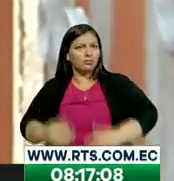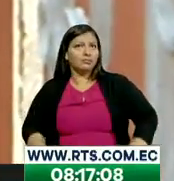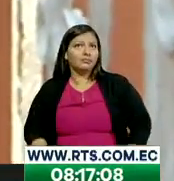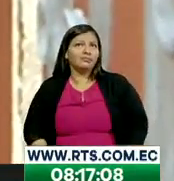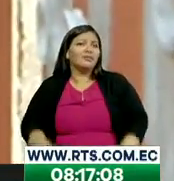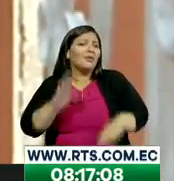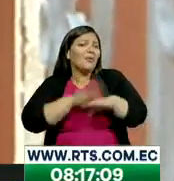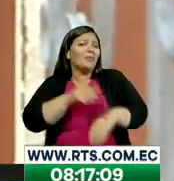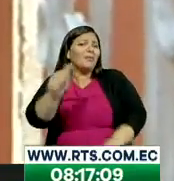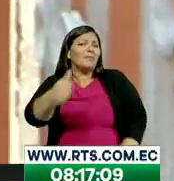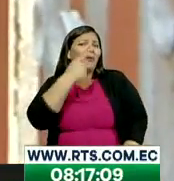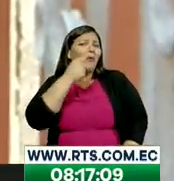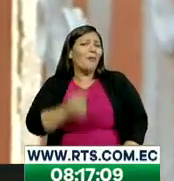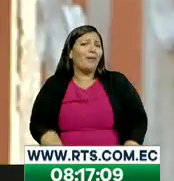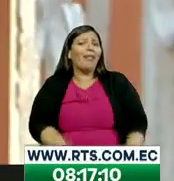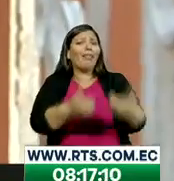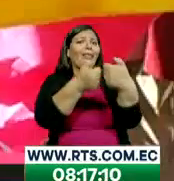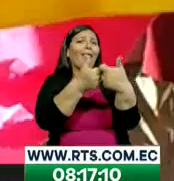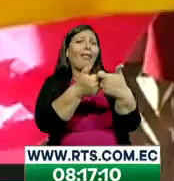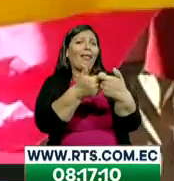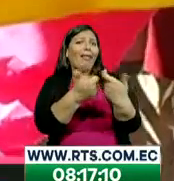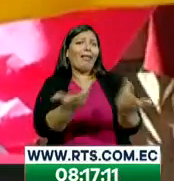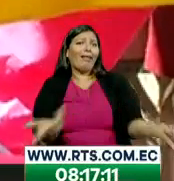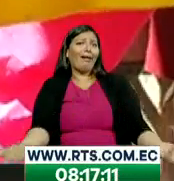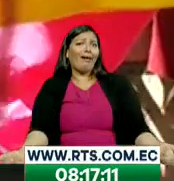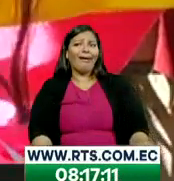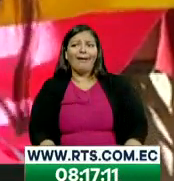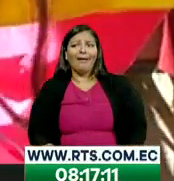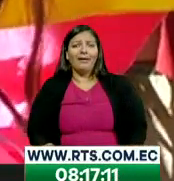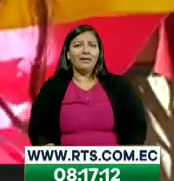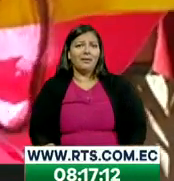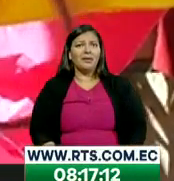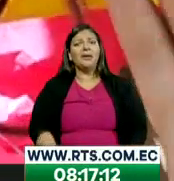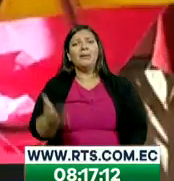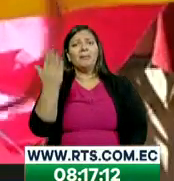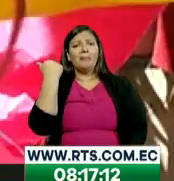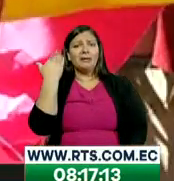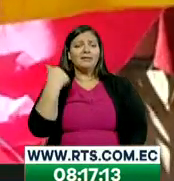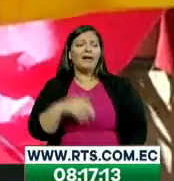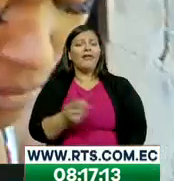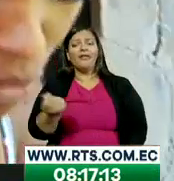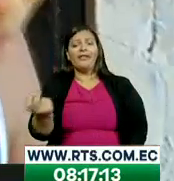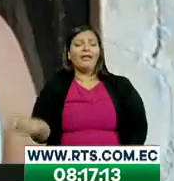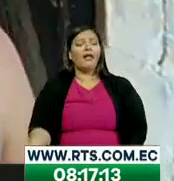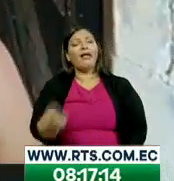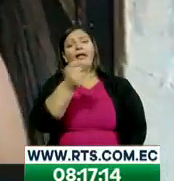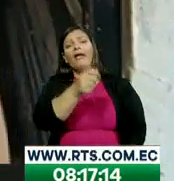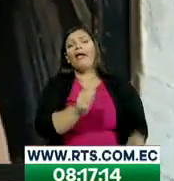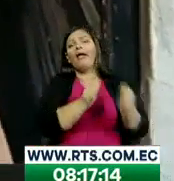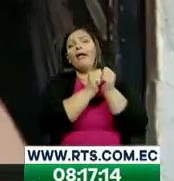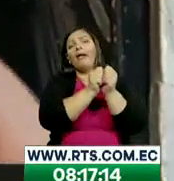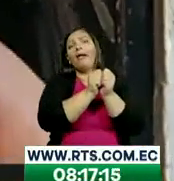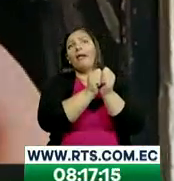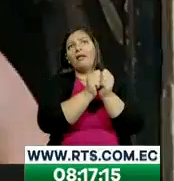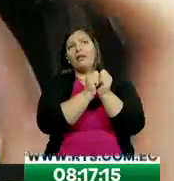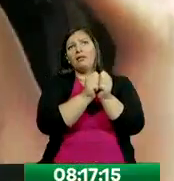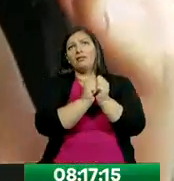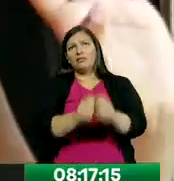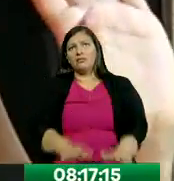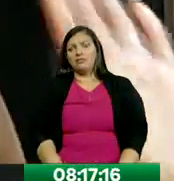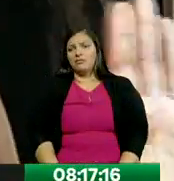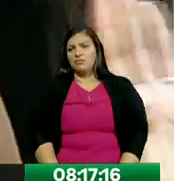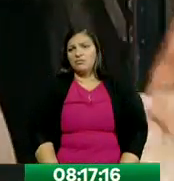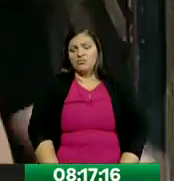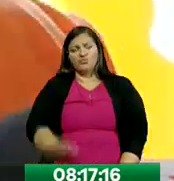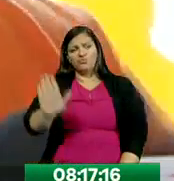desde un principio, así lo sabe que hasta aquí llegó la relación, sino que él cuando le había dinero cogía y se iba con él. Nosotros no lo conocemos, el hijo de ellos,